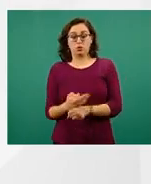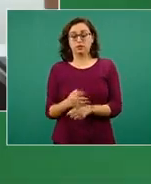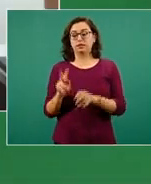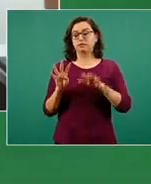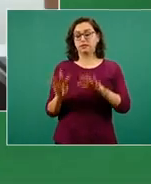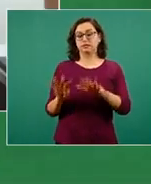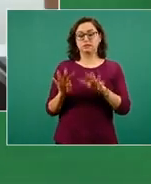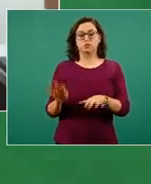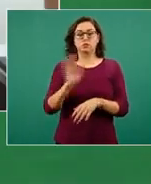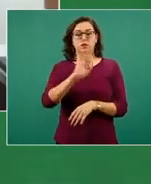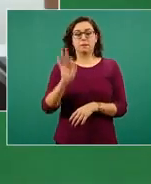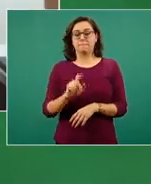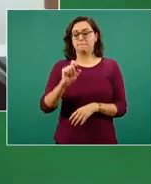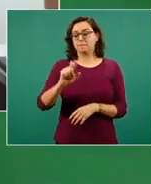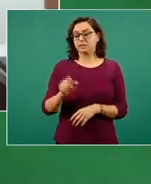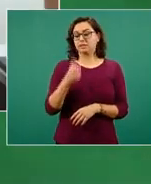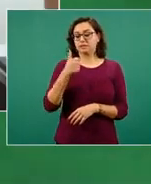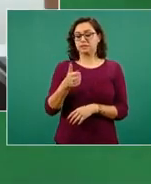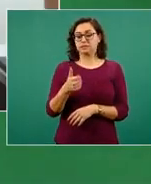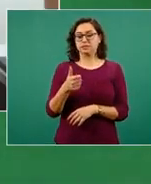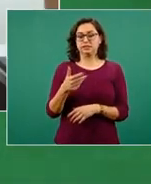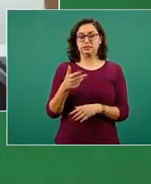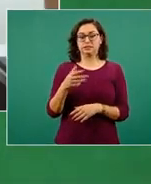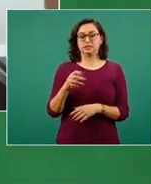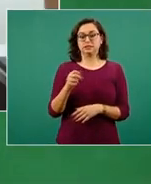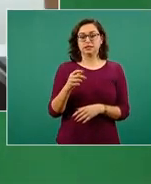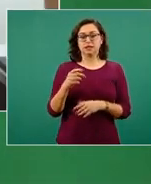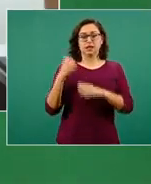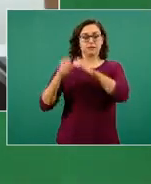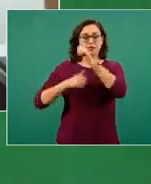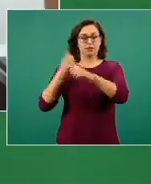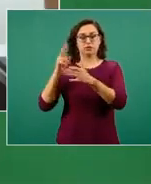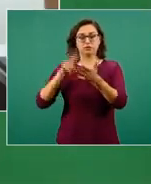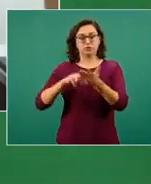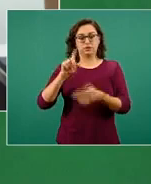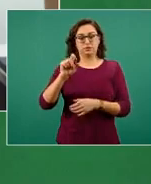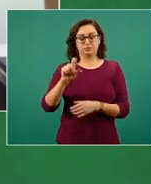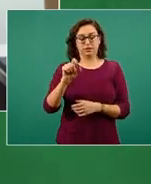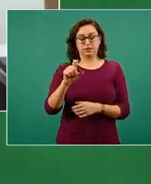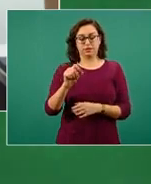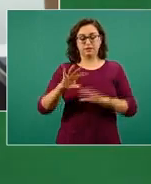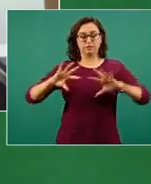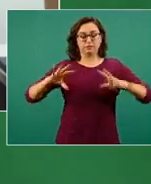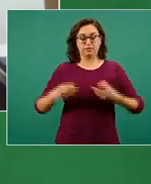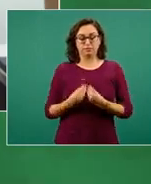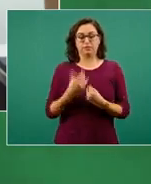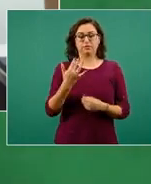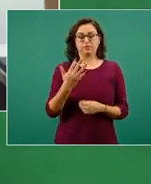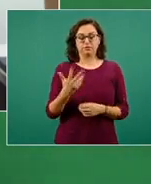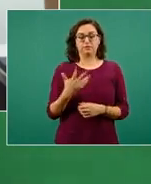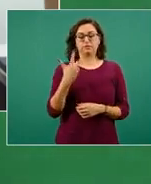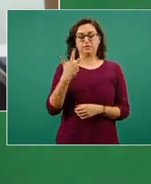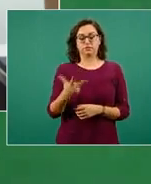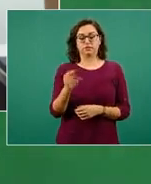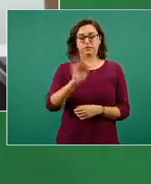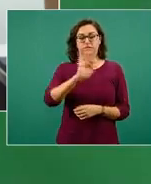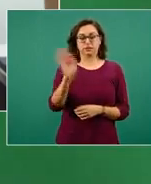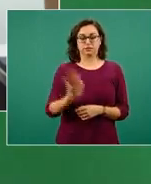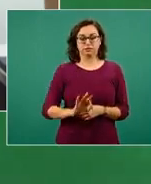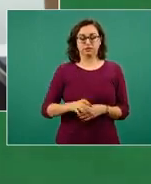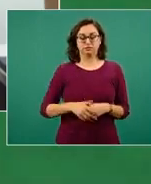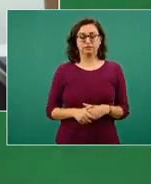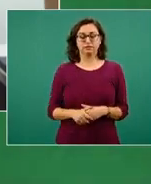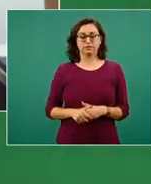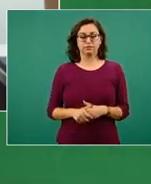el 26 de abril del 2020, dando una disminución en puntos porcentuales de un 58%.